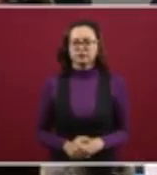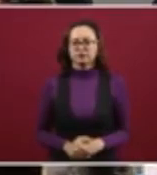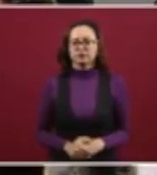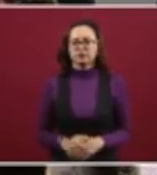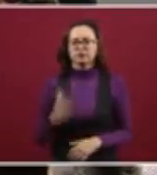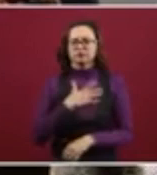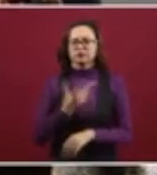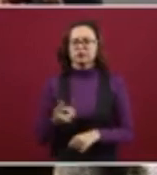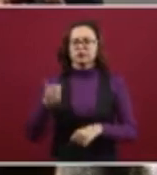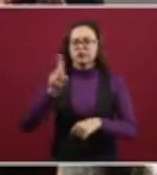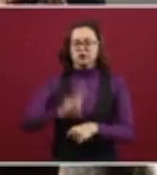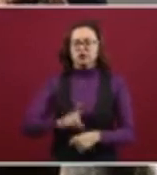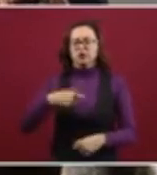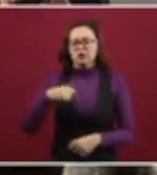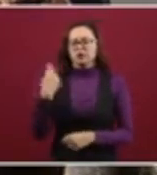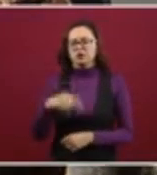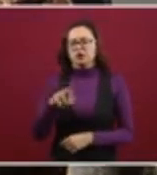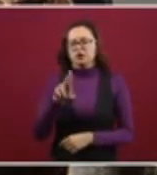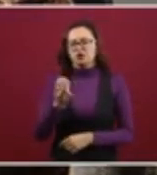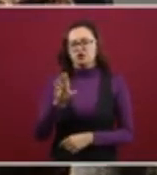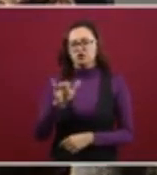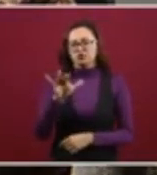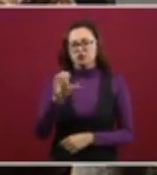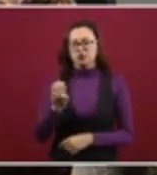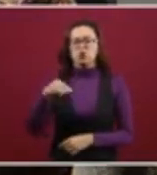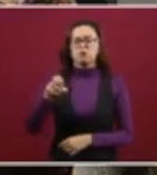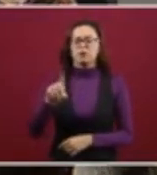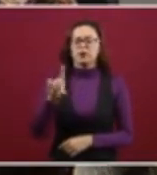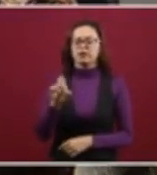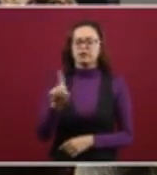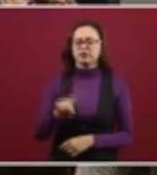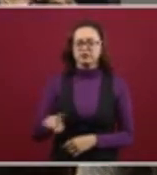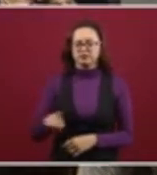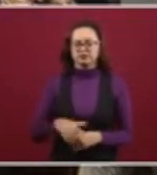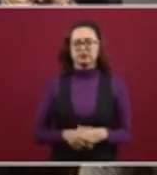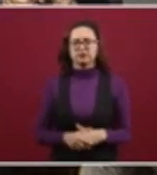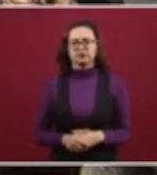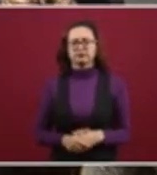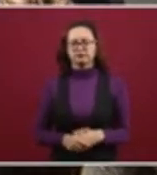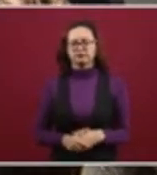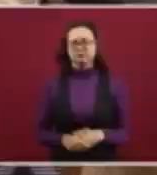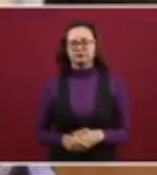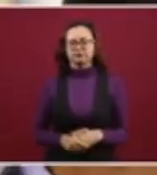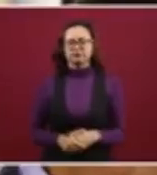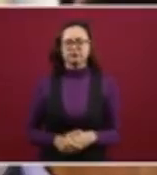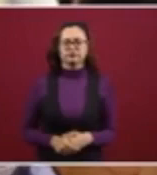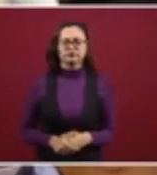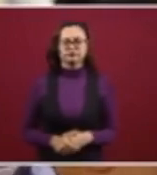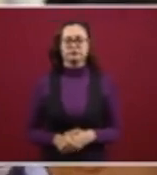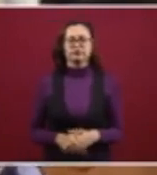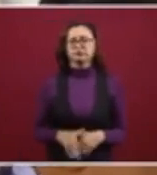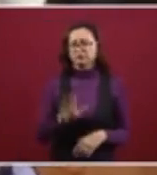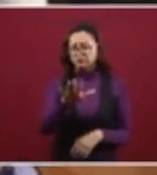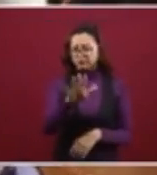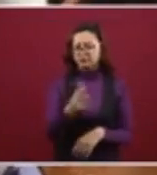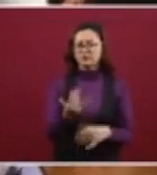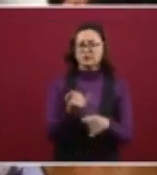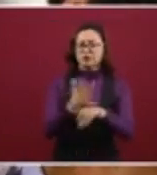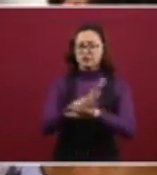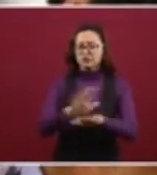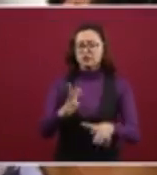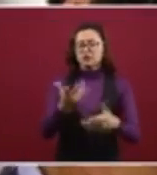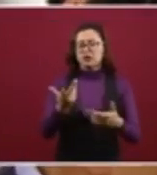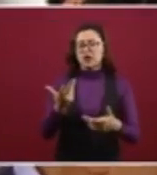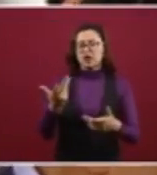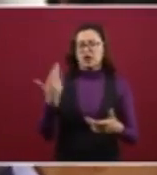Rocío Méndez, Noticias MBS. ¿Podría informarnos qué datos tiene, cuál es la circunstancia en torno a este paro nacional